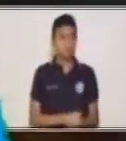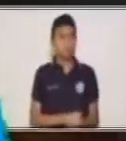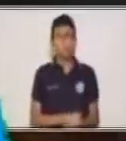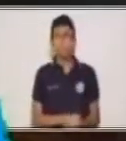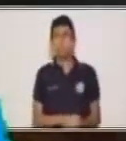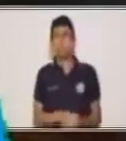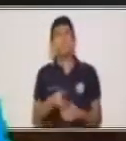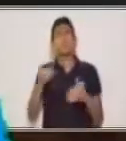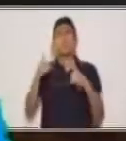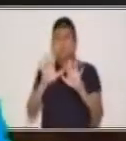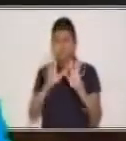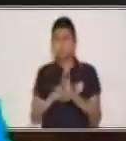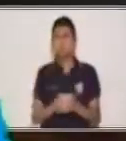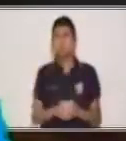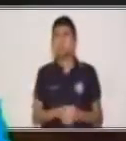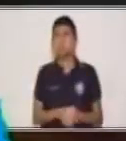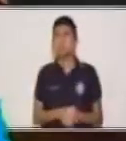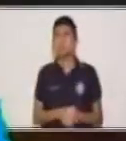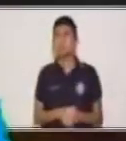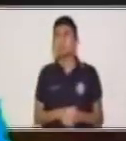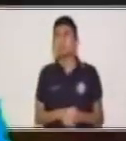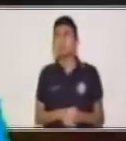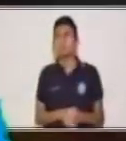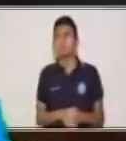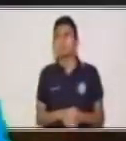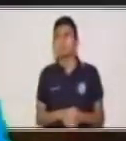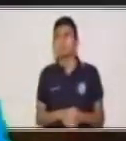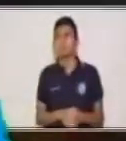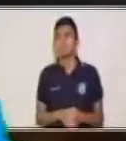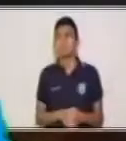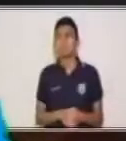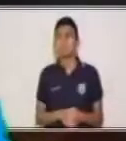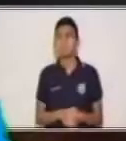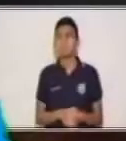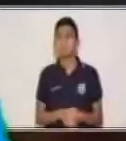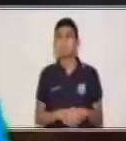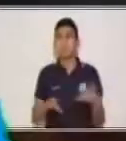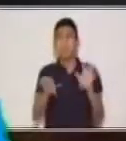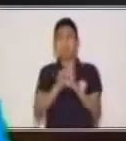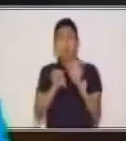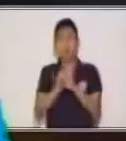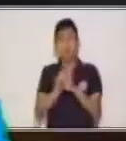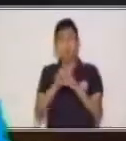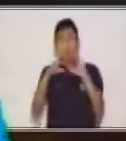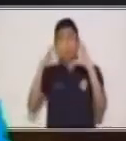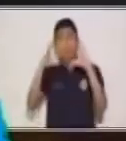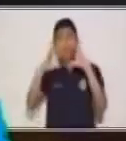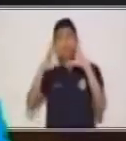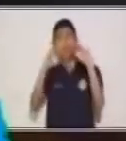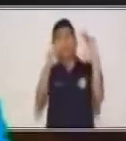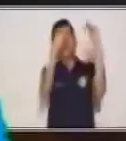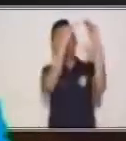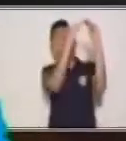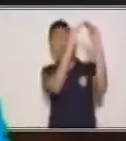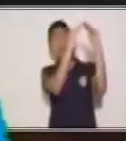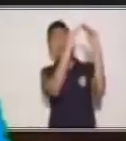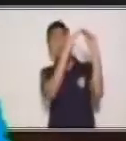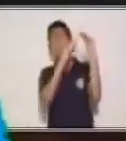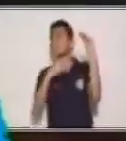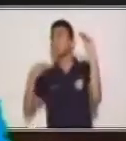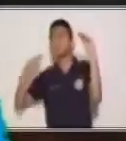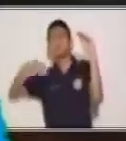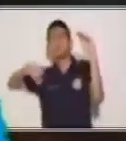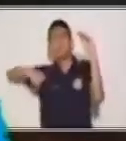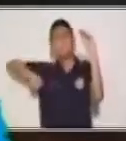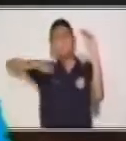estaban jugando fútbol y vienen y lanza uno la pelota y el otro lanza la pelota y de repente trabaron la pelota, ¿sí? Dicen quiénes son las dos personas que lo